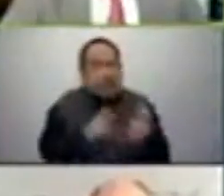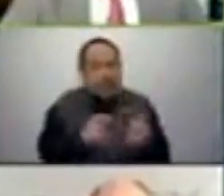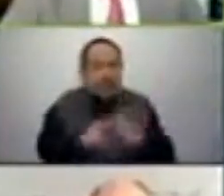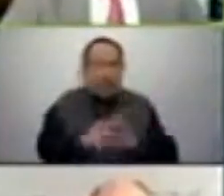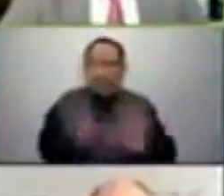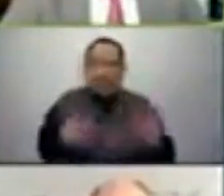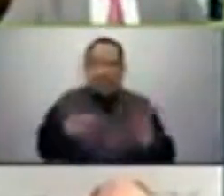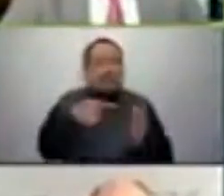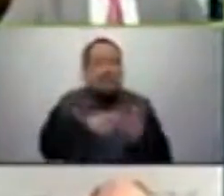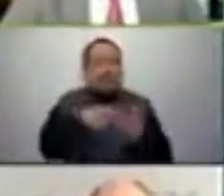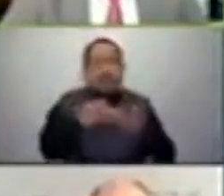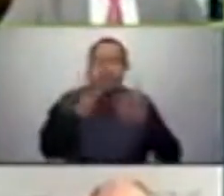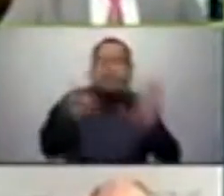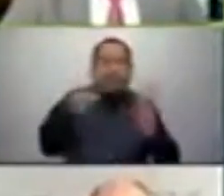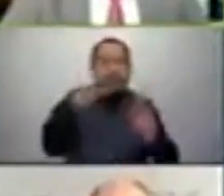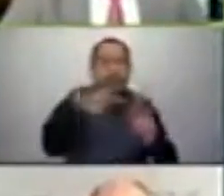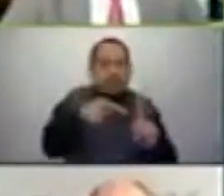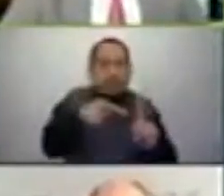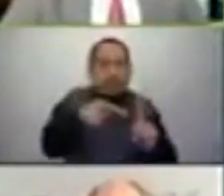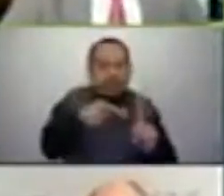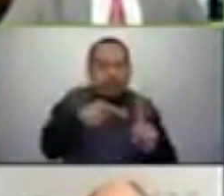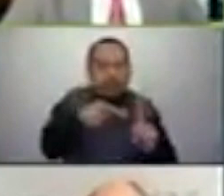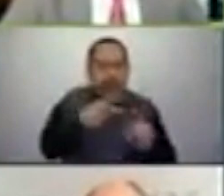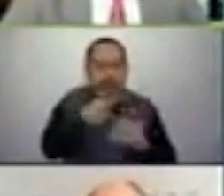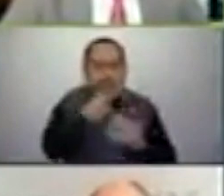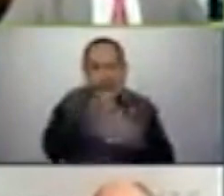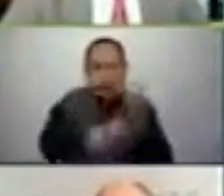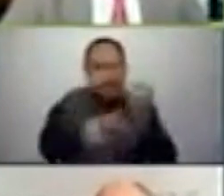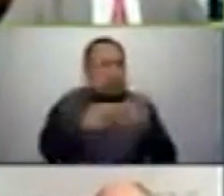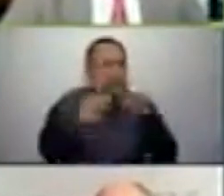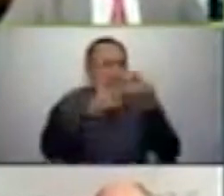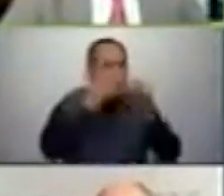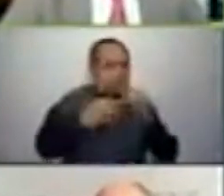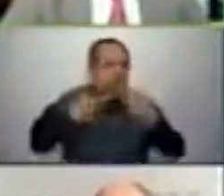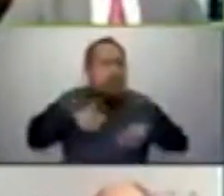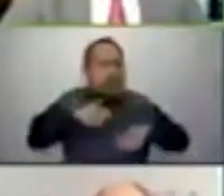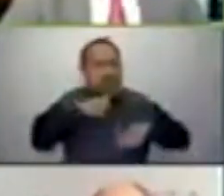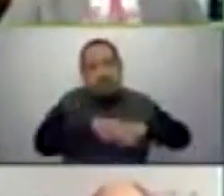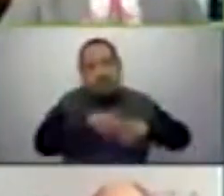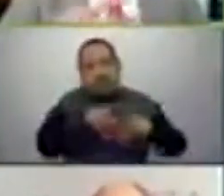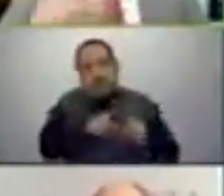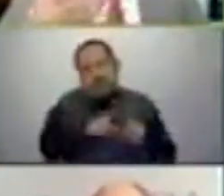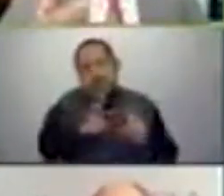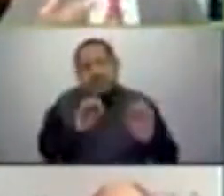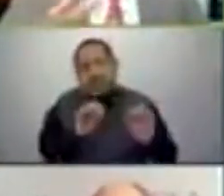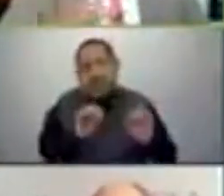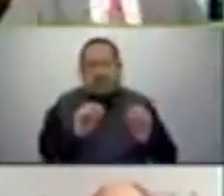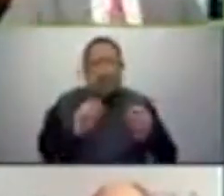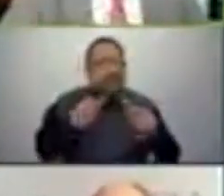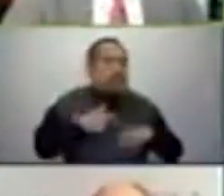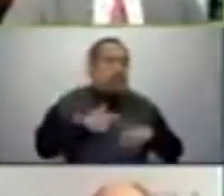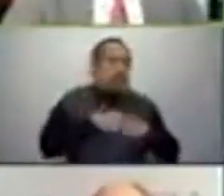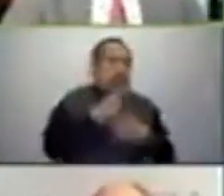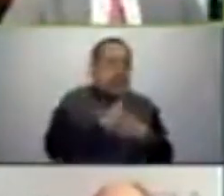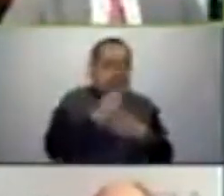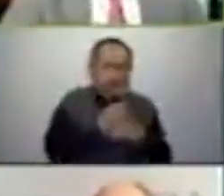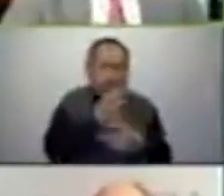la naturaleza de la cuenta, al tener una mixtura de publicación personal, ¿sí?, o de publicaciones personales, pero